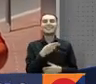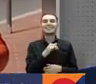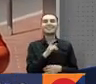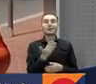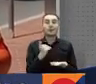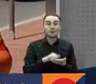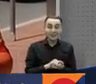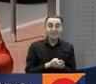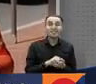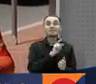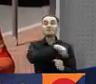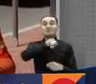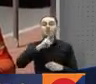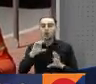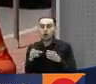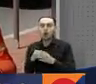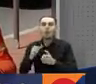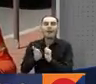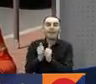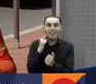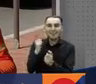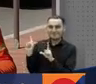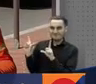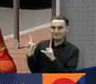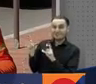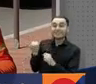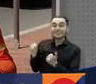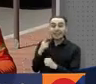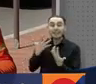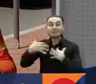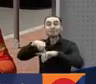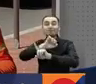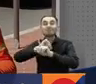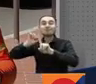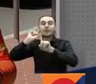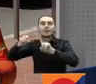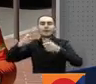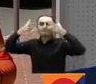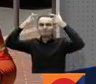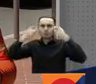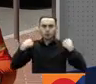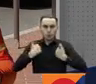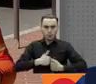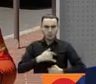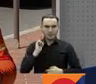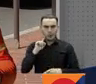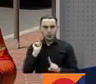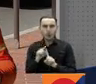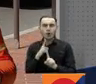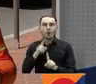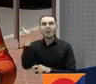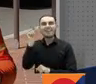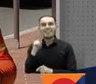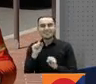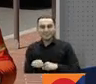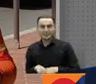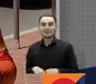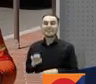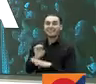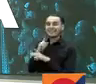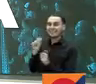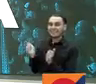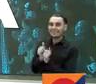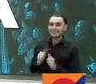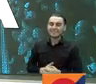Egan Bernal a entrenamientos grupales. En la foto publicada en las redes sociales del equipo aparece con el capo escuadra para el Giro de Italia, el ecuatoriano Richard